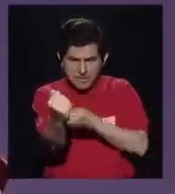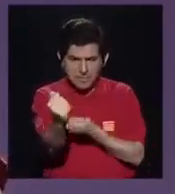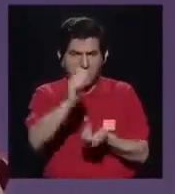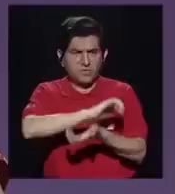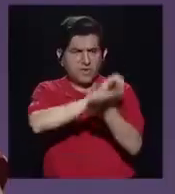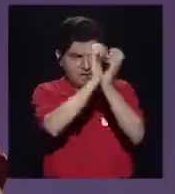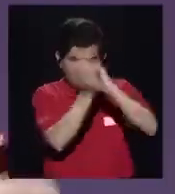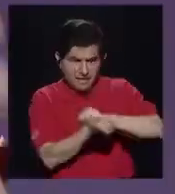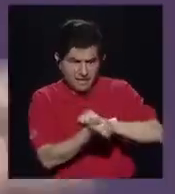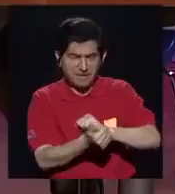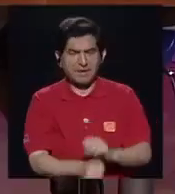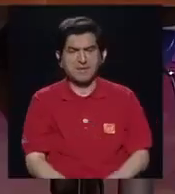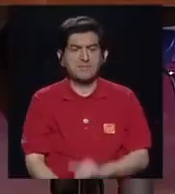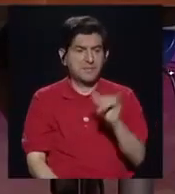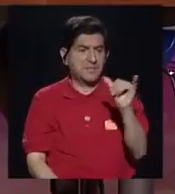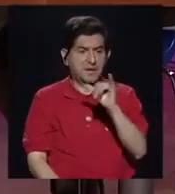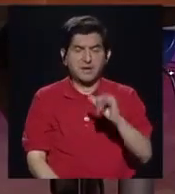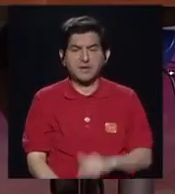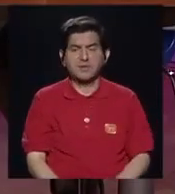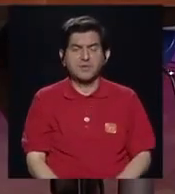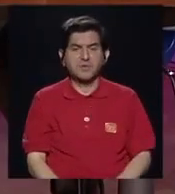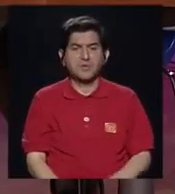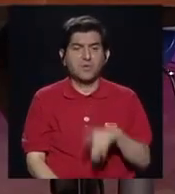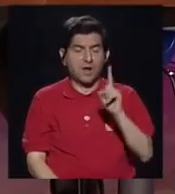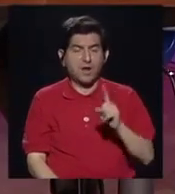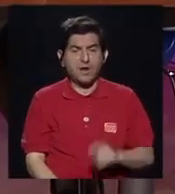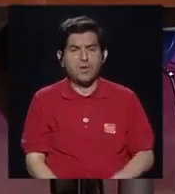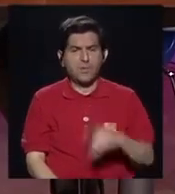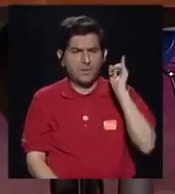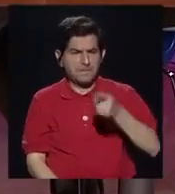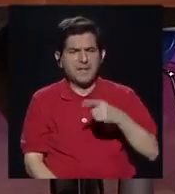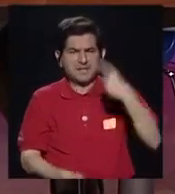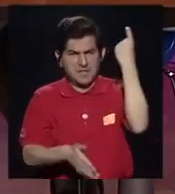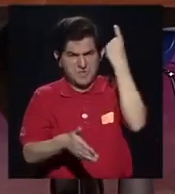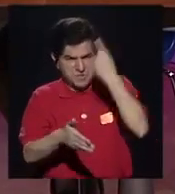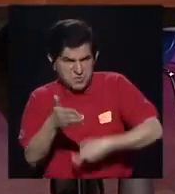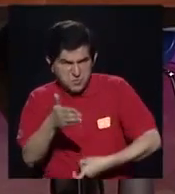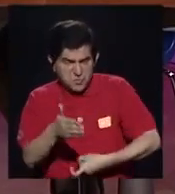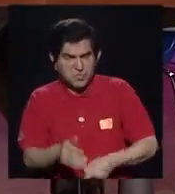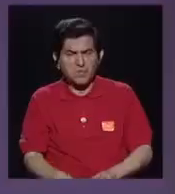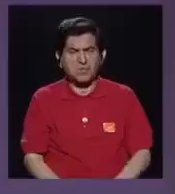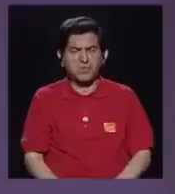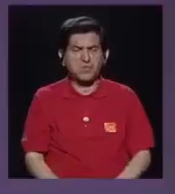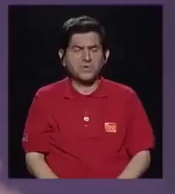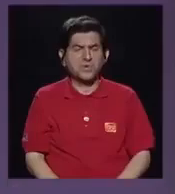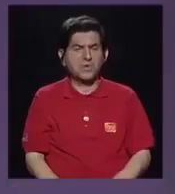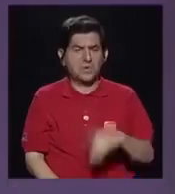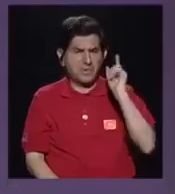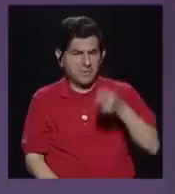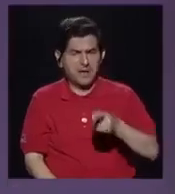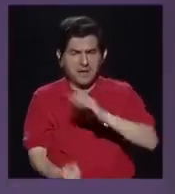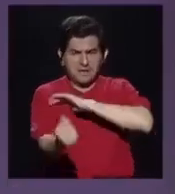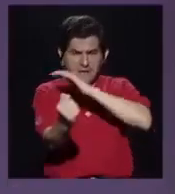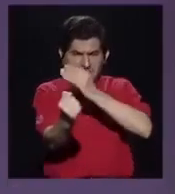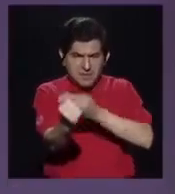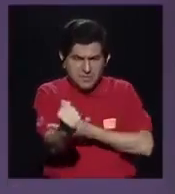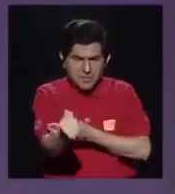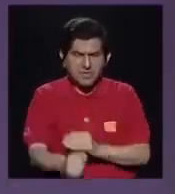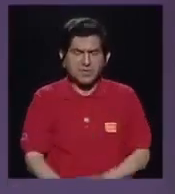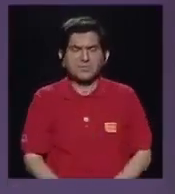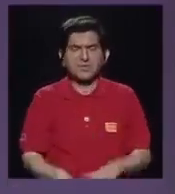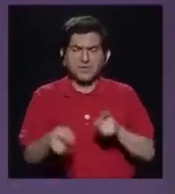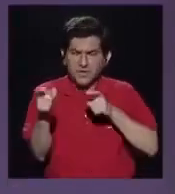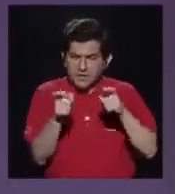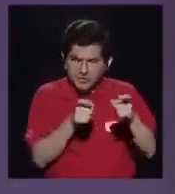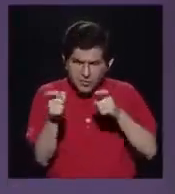transforma en un que es también un mandato de crueldad porque un mandato de potencia es un mandato de dominación y un mandato de